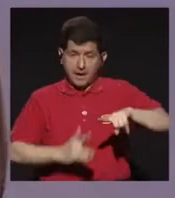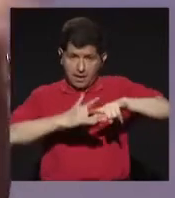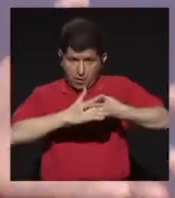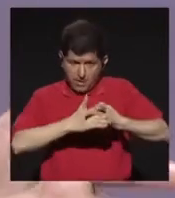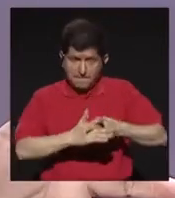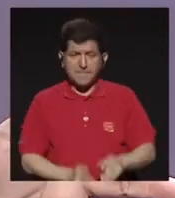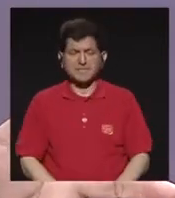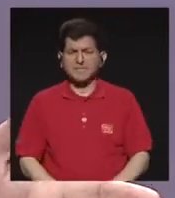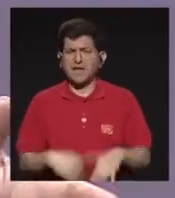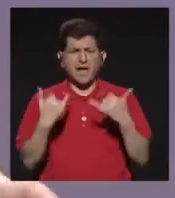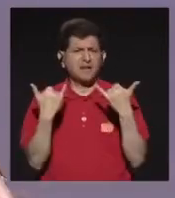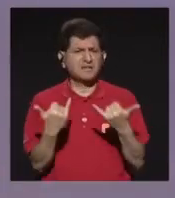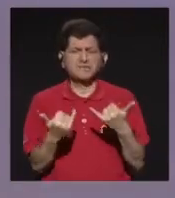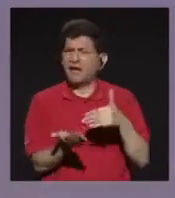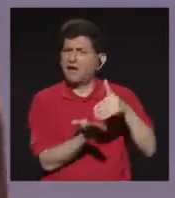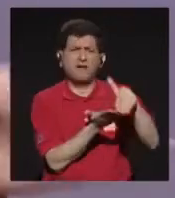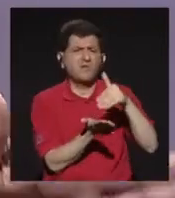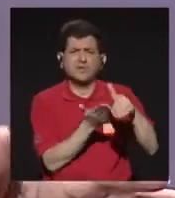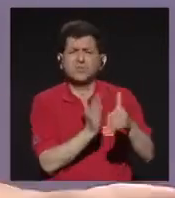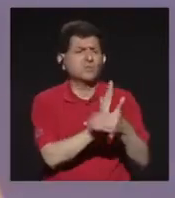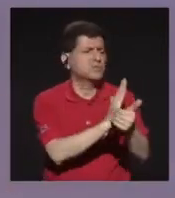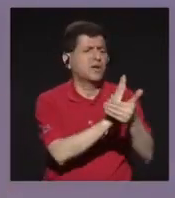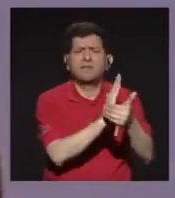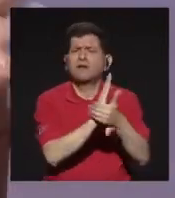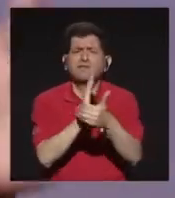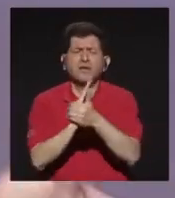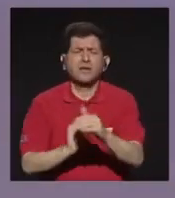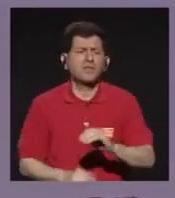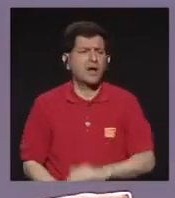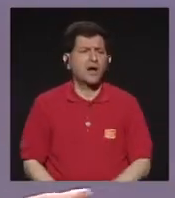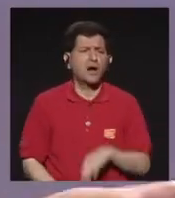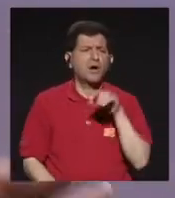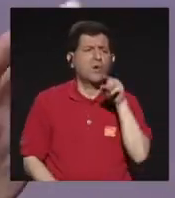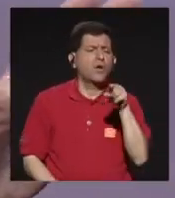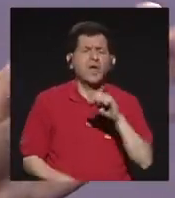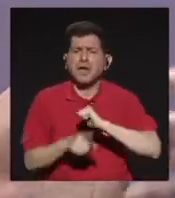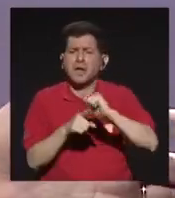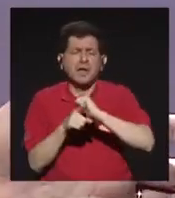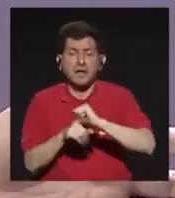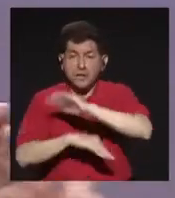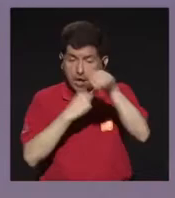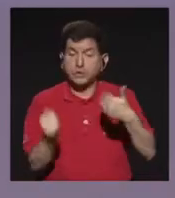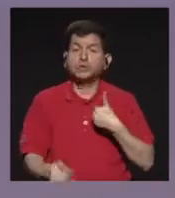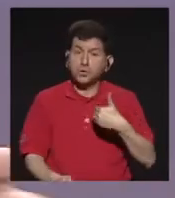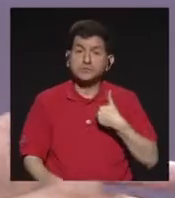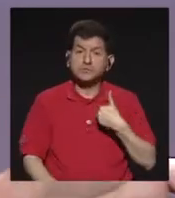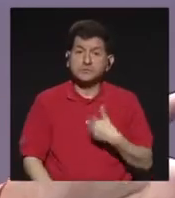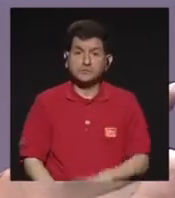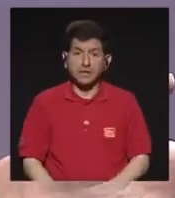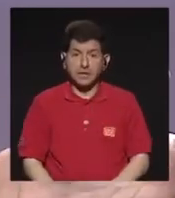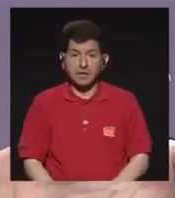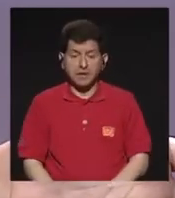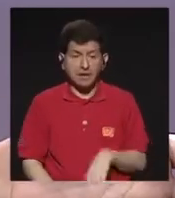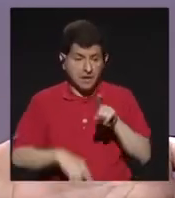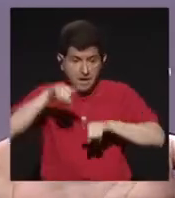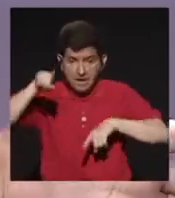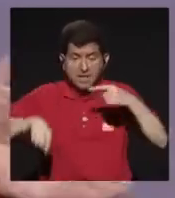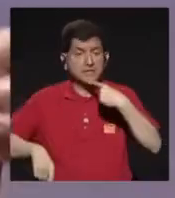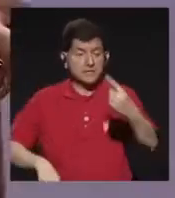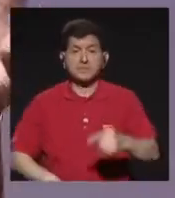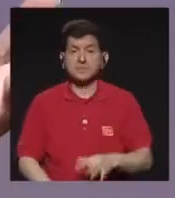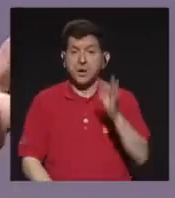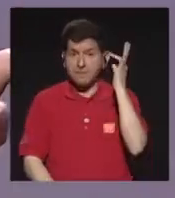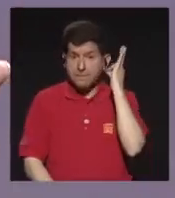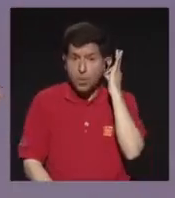a excusarnos del tema de habilidades y de capacidades, porque todas las tenemos. Sí. Si aquí las estadísticas dicen que las